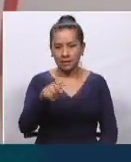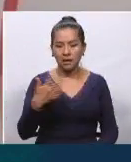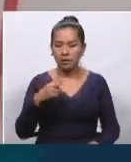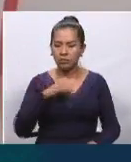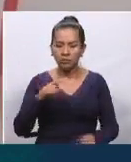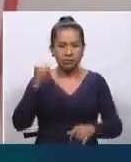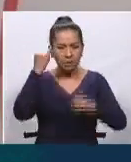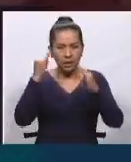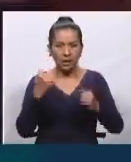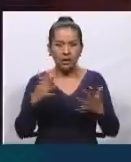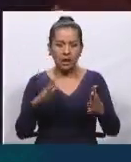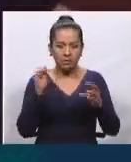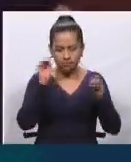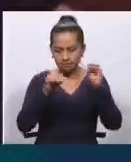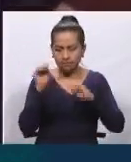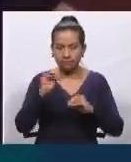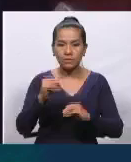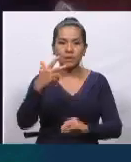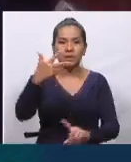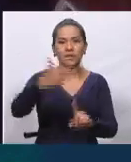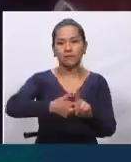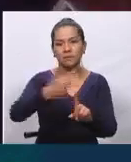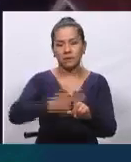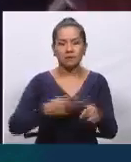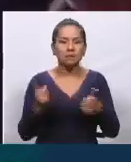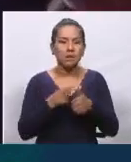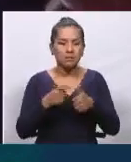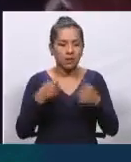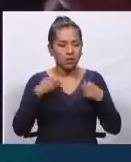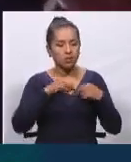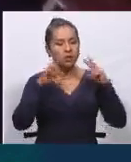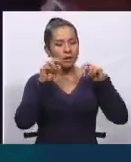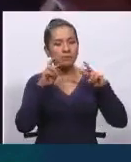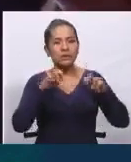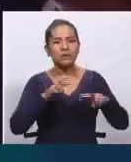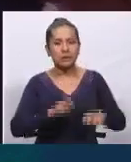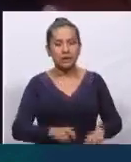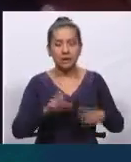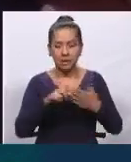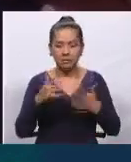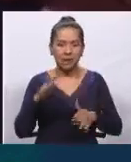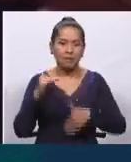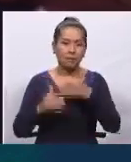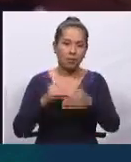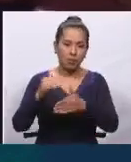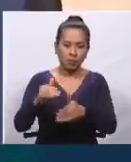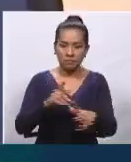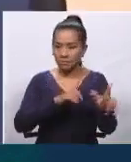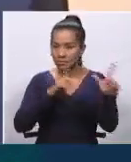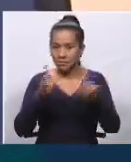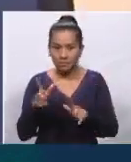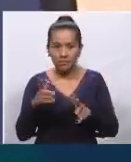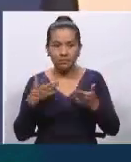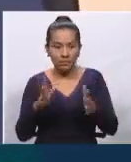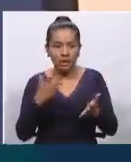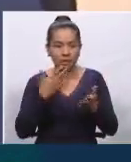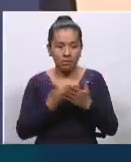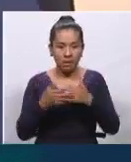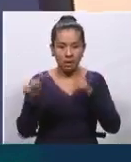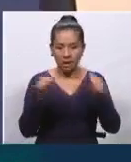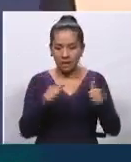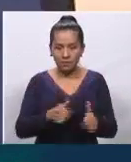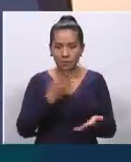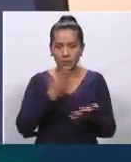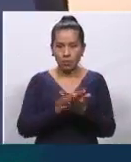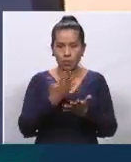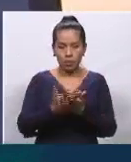o menos, ¿no? Haciendo las diferentes investigaciones, todo eso. Ya con el proceso como tal que ya se tiene, las diferentes actividades ya